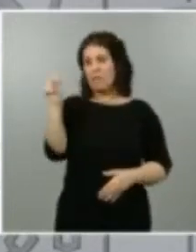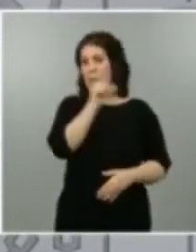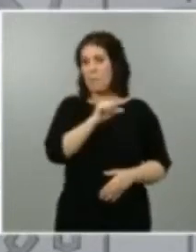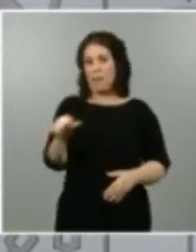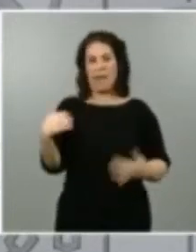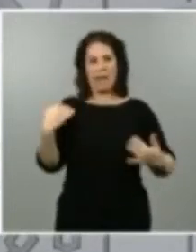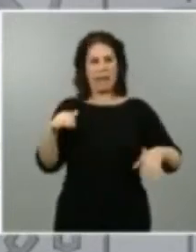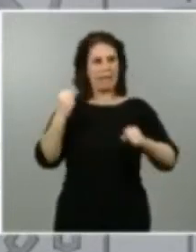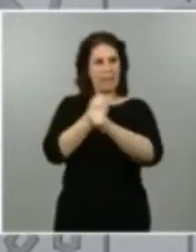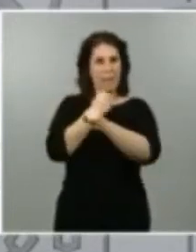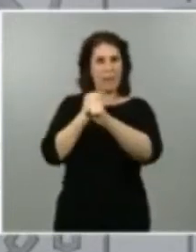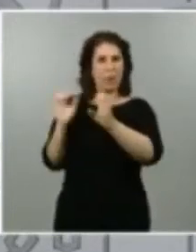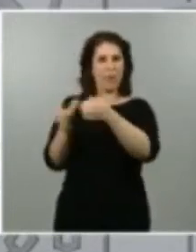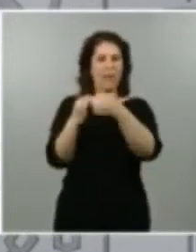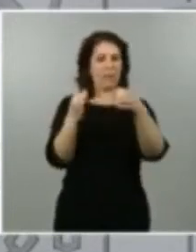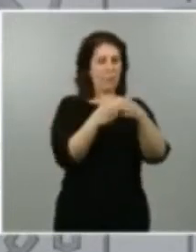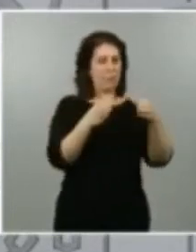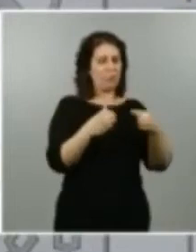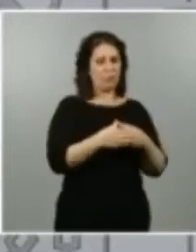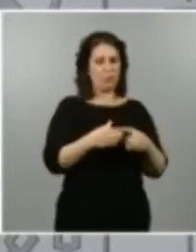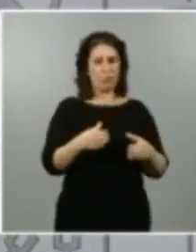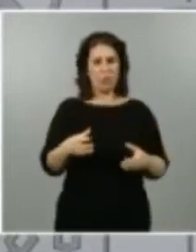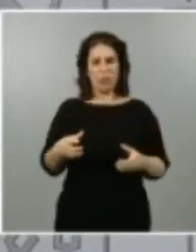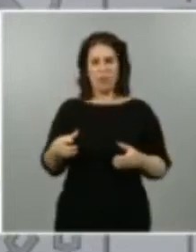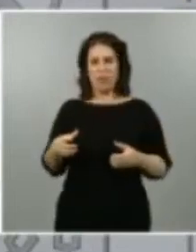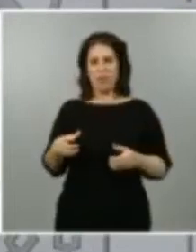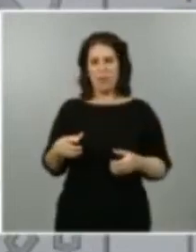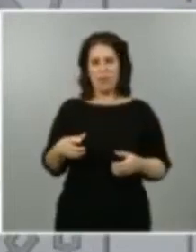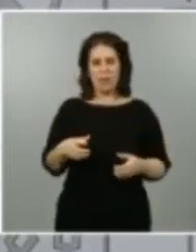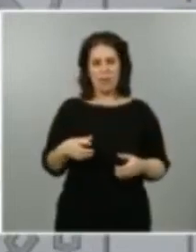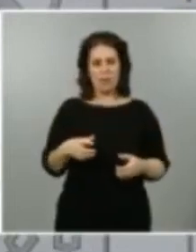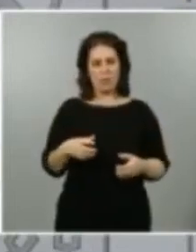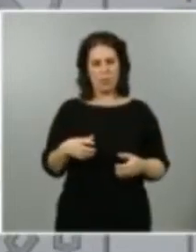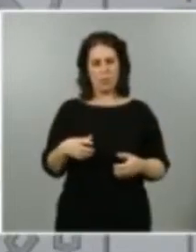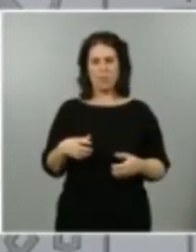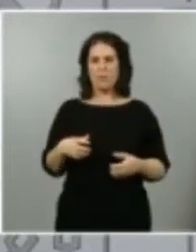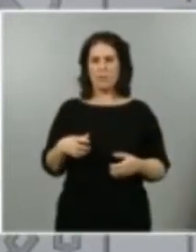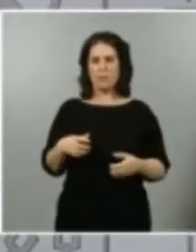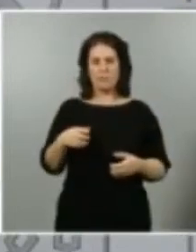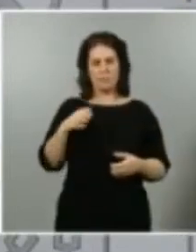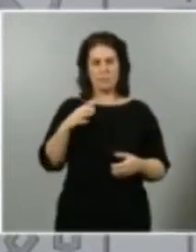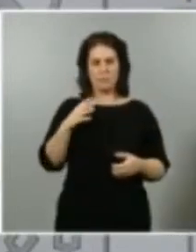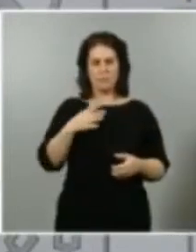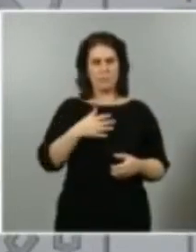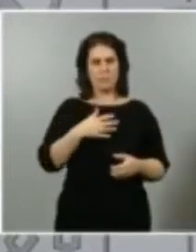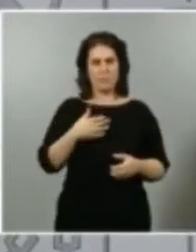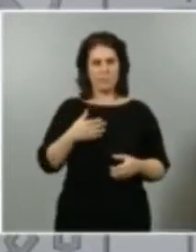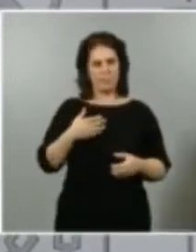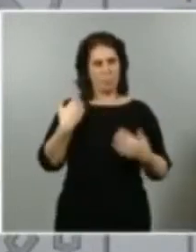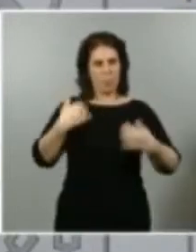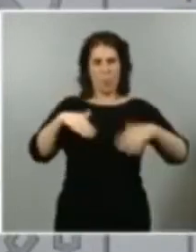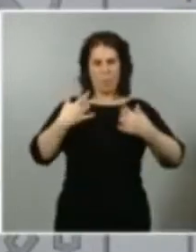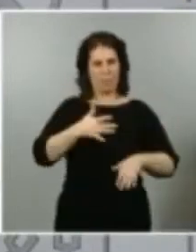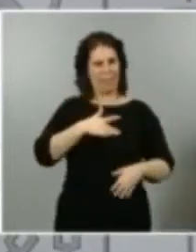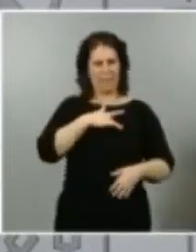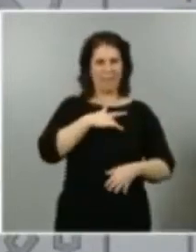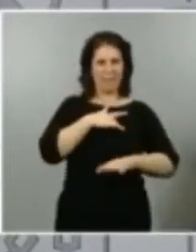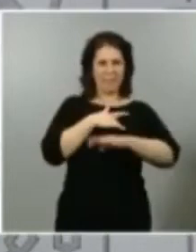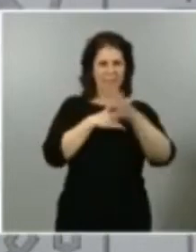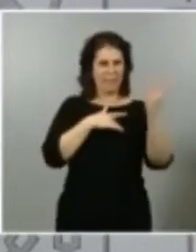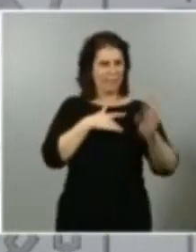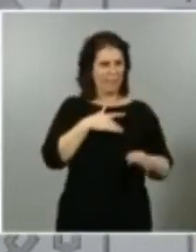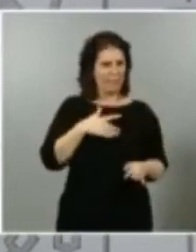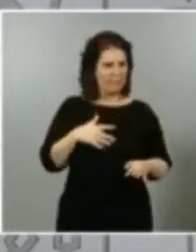equipos demasiado alta tengo que reconocer y esto de alguna manera puede también incitar a que hemos